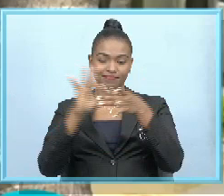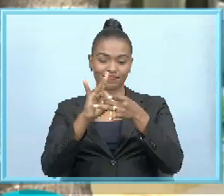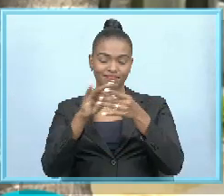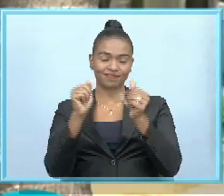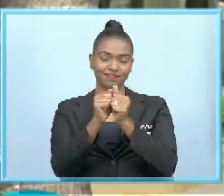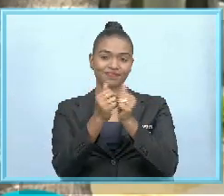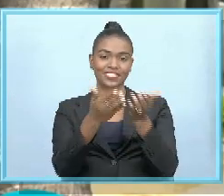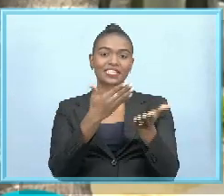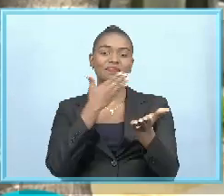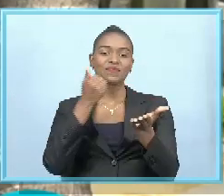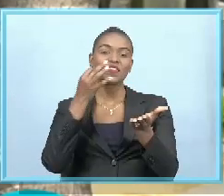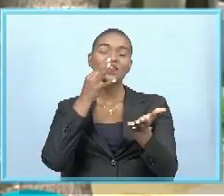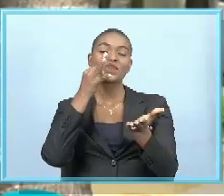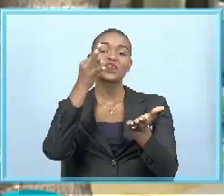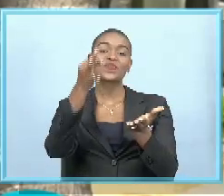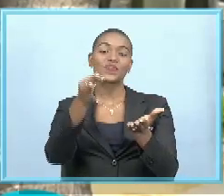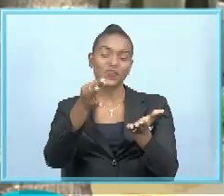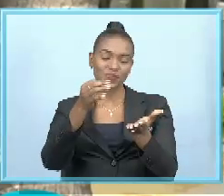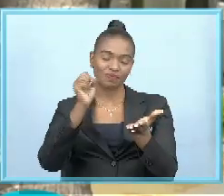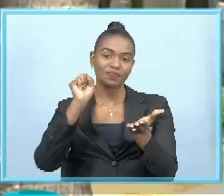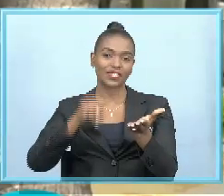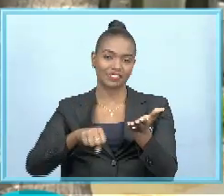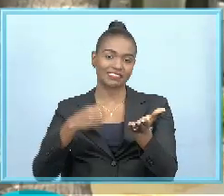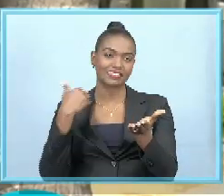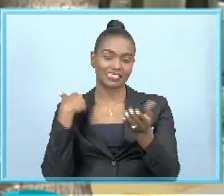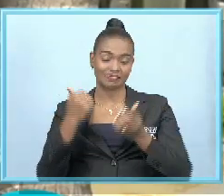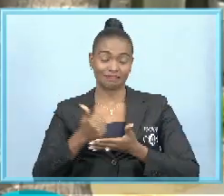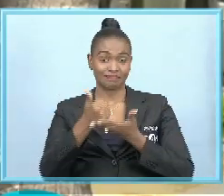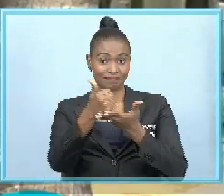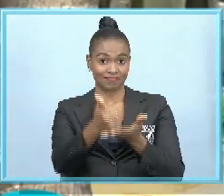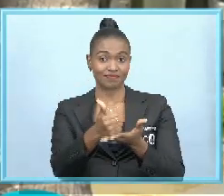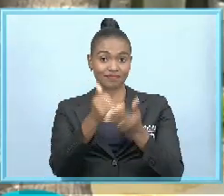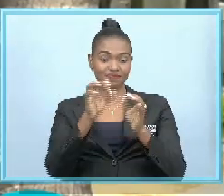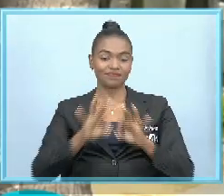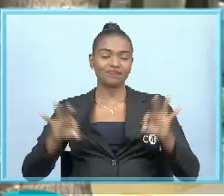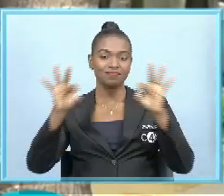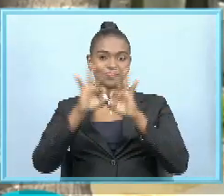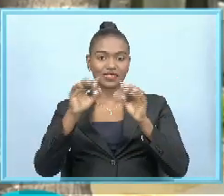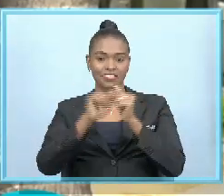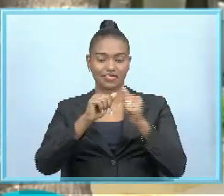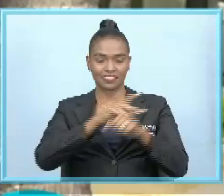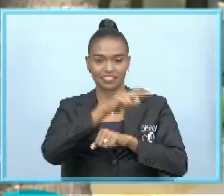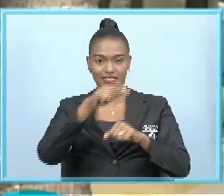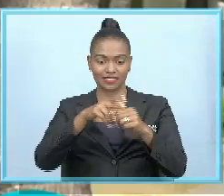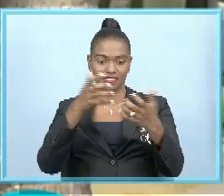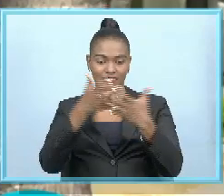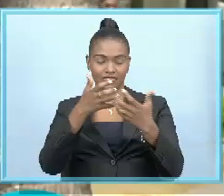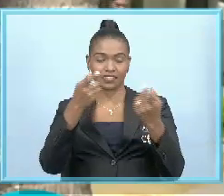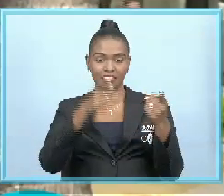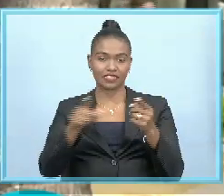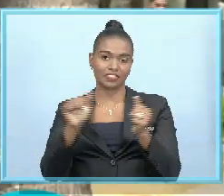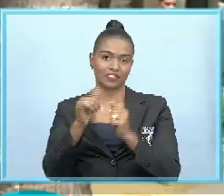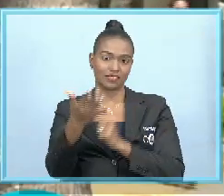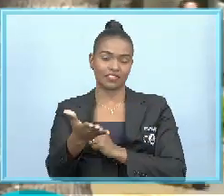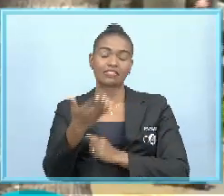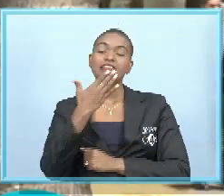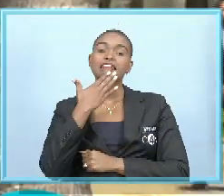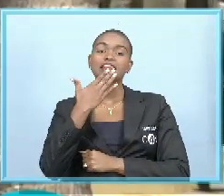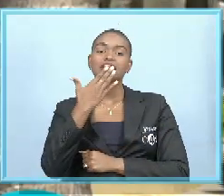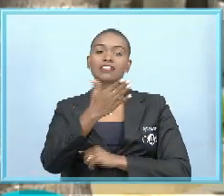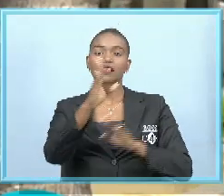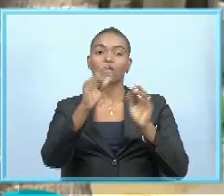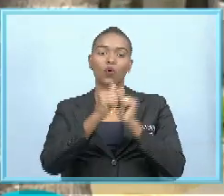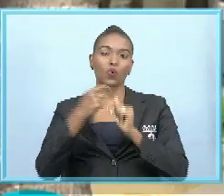pues, un mejor mañana, un mañana que potencia, sin dudas, la importancia de la región en función de eventos como estos. A ustedes, gracias